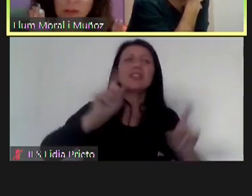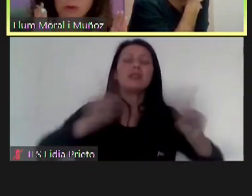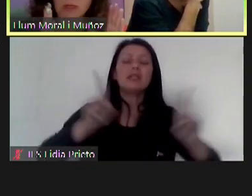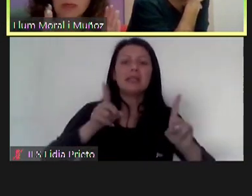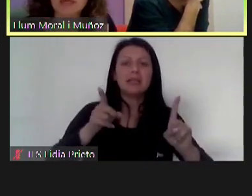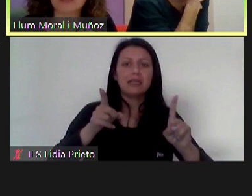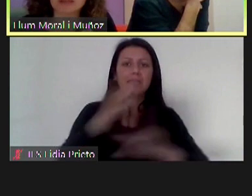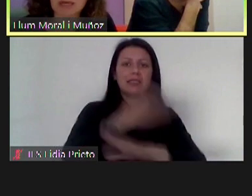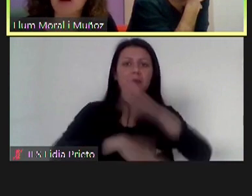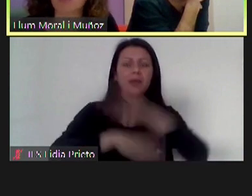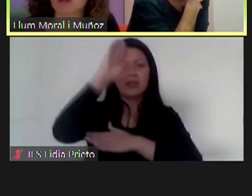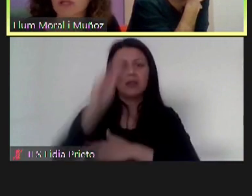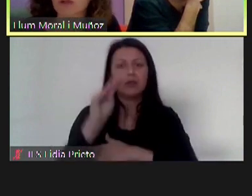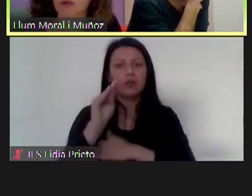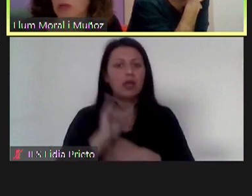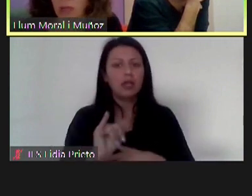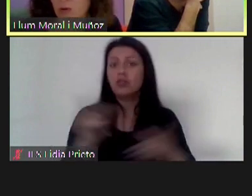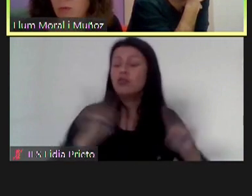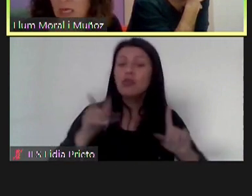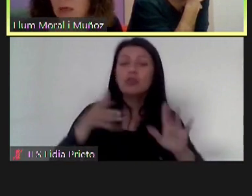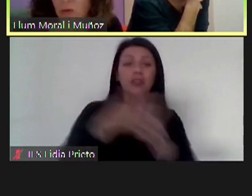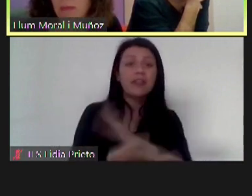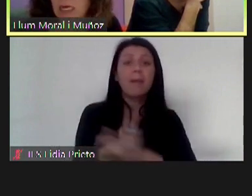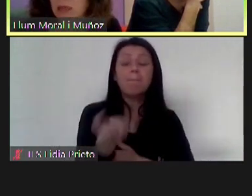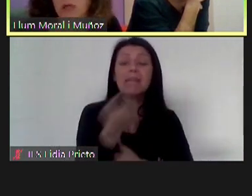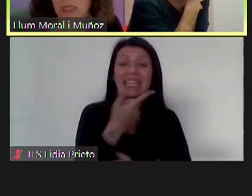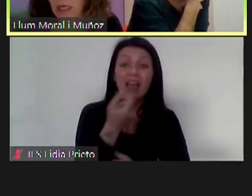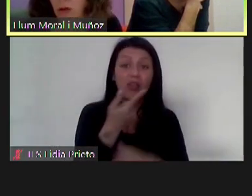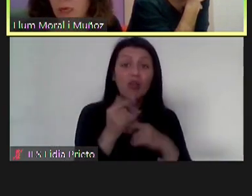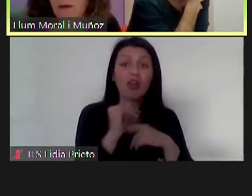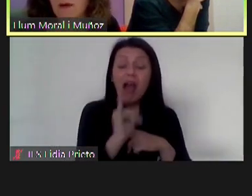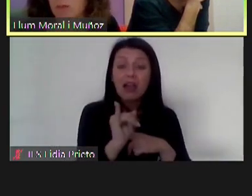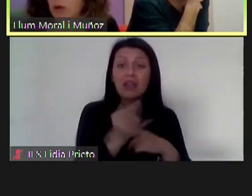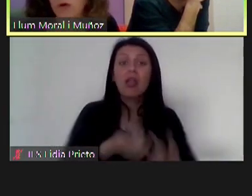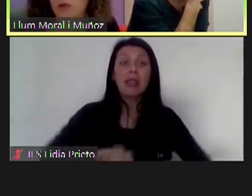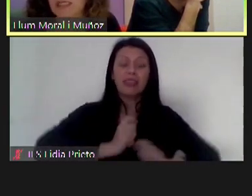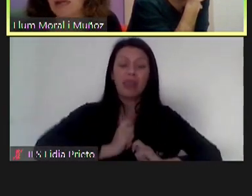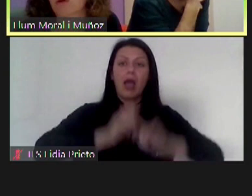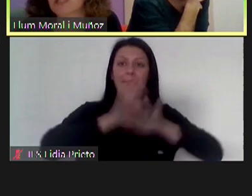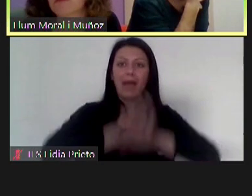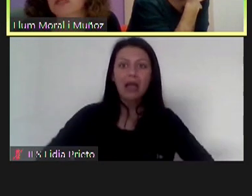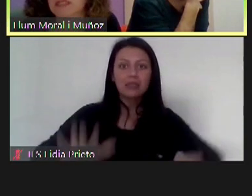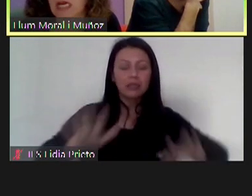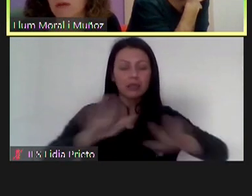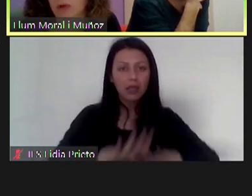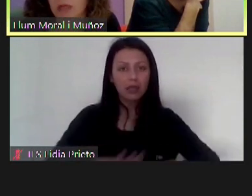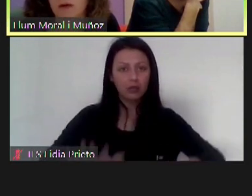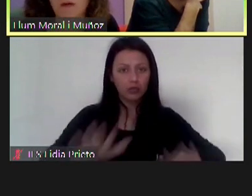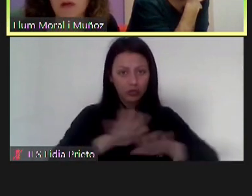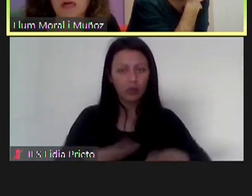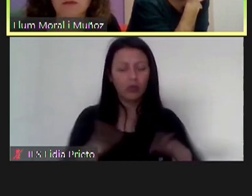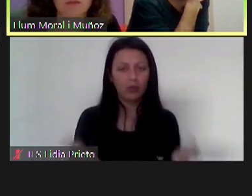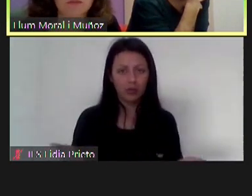que en ese momento están bajo los efectos de una medicación que tienen que tomar, pero no están cognitivamente al